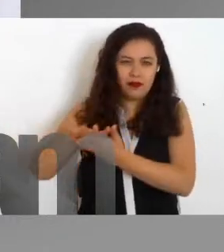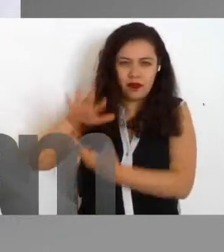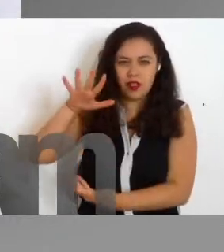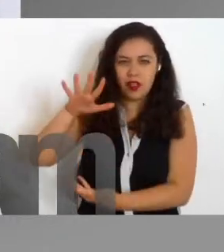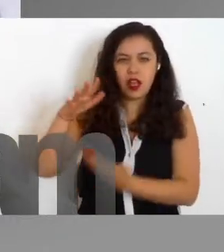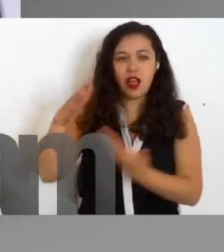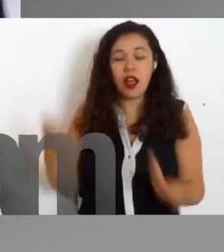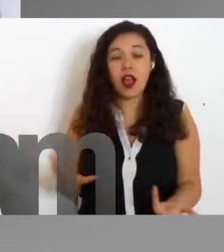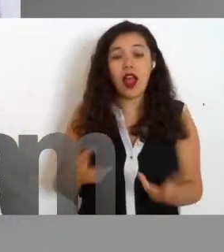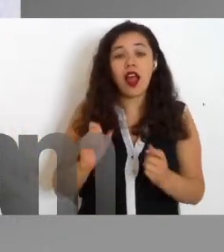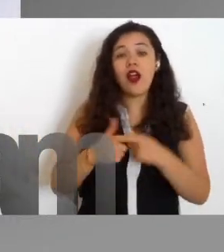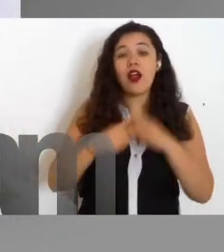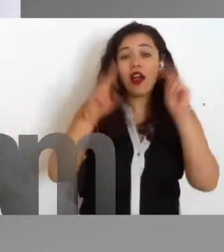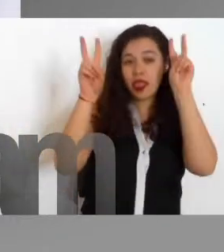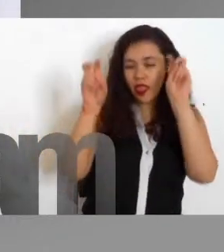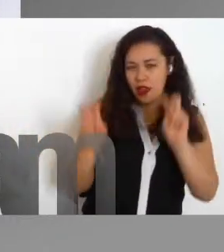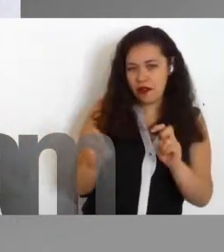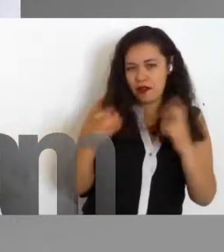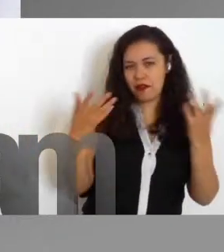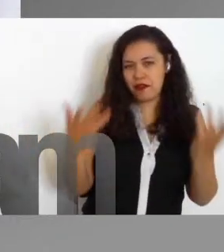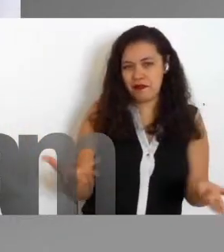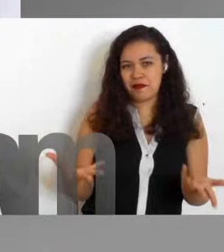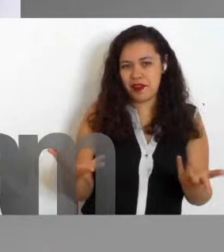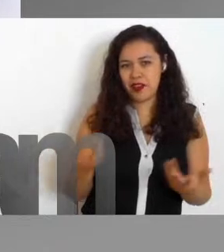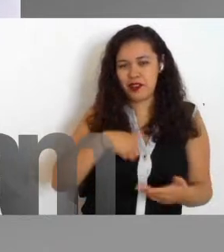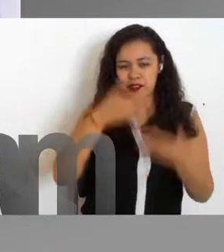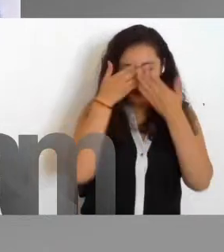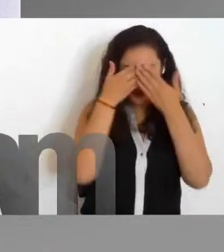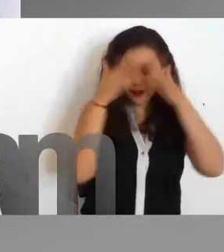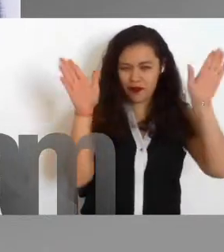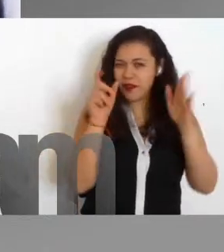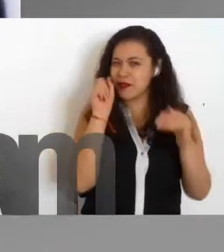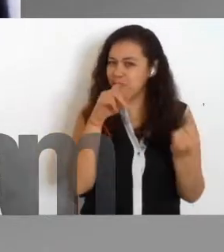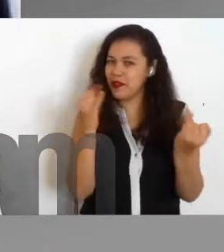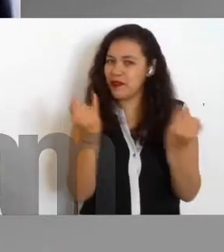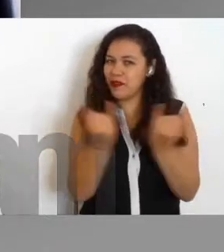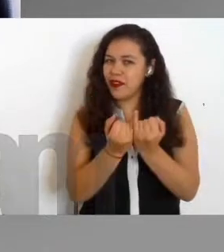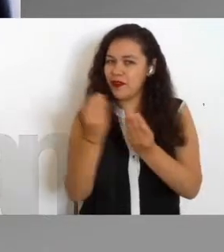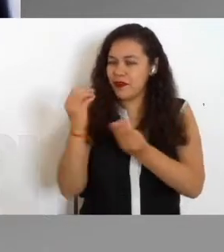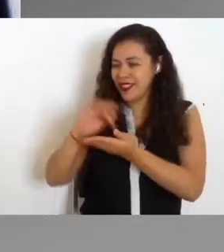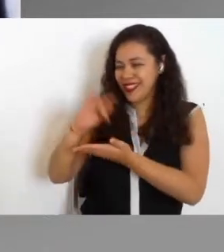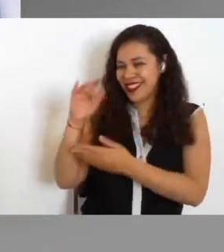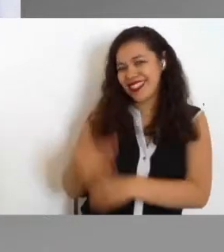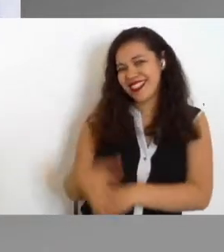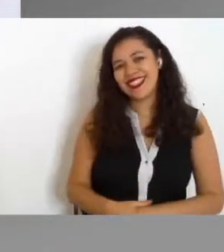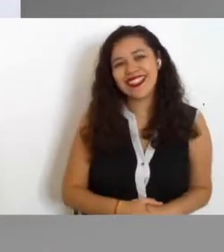un tema como este, nos abre la mente también. Muchas gracias.